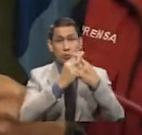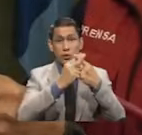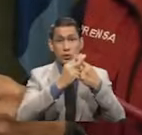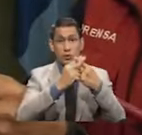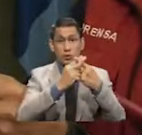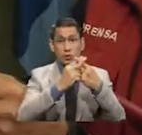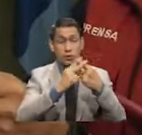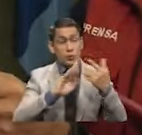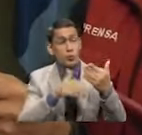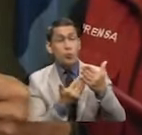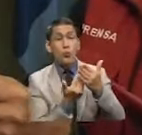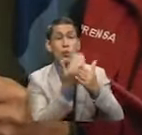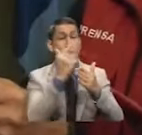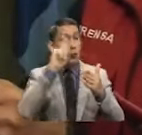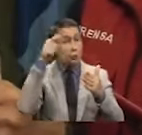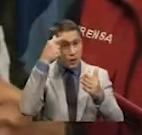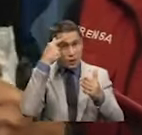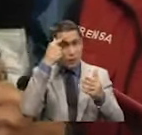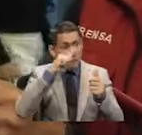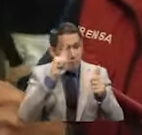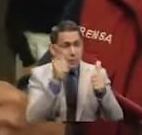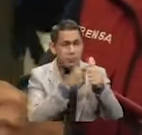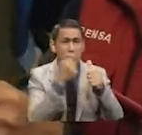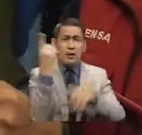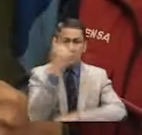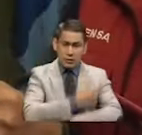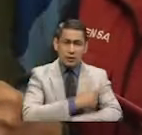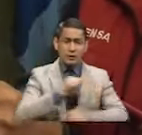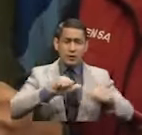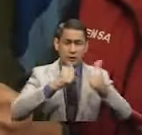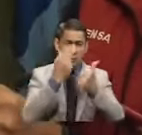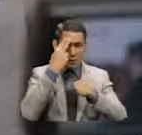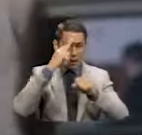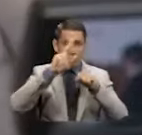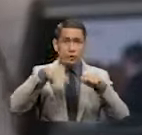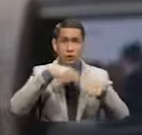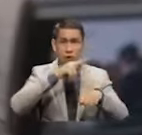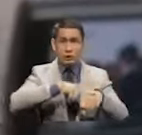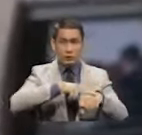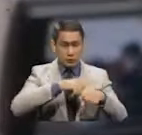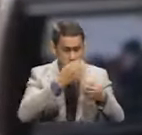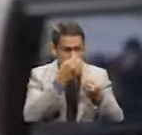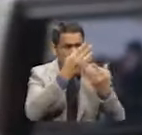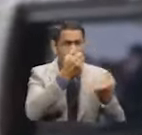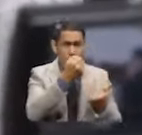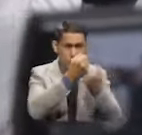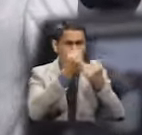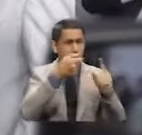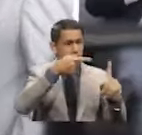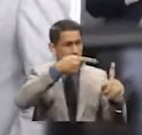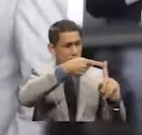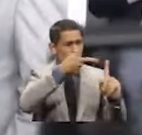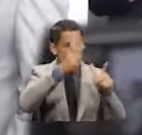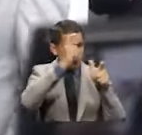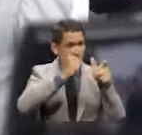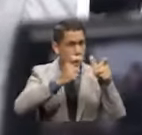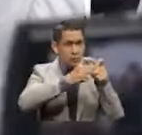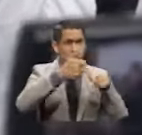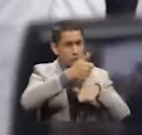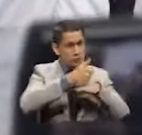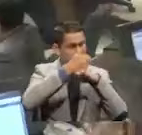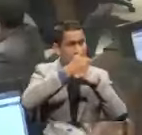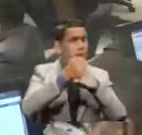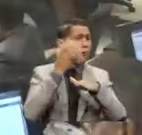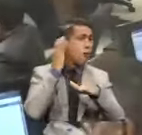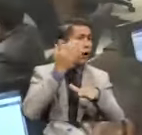de la señora fiscal, de los señores fiscales. Recordarán que hubo el caso de un asesinato de un fiscal. Mientras en el correísmo se oponen a eso, pero piden la creación de una